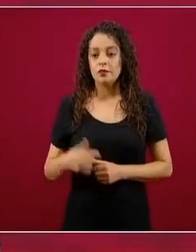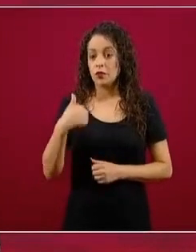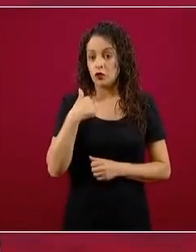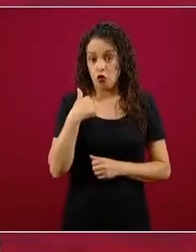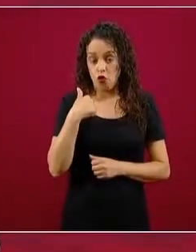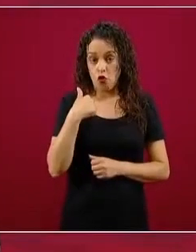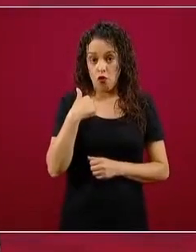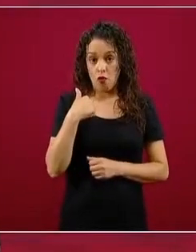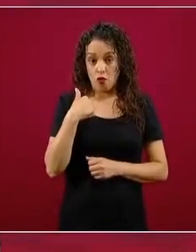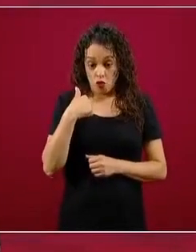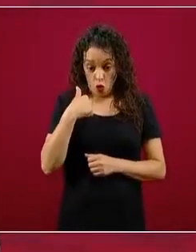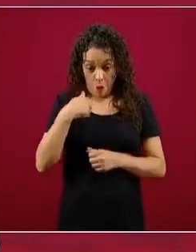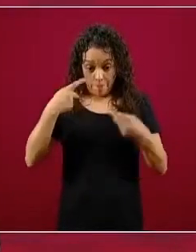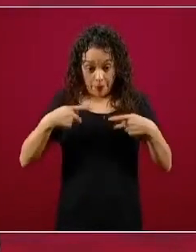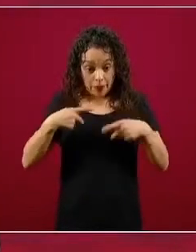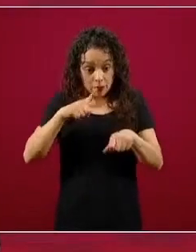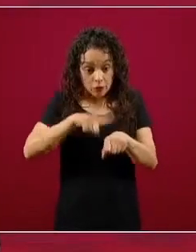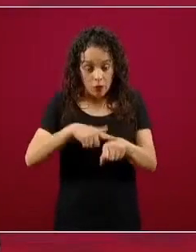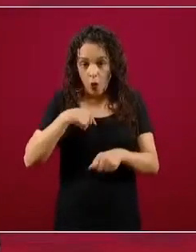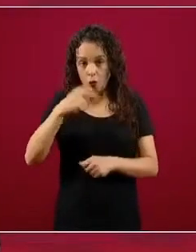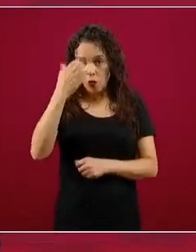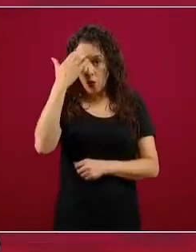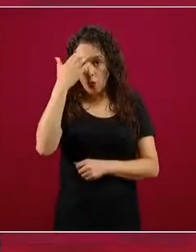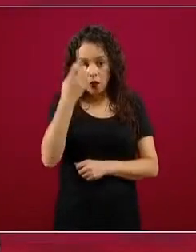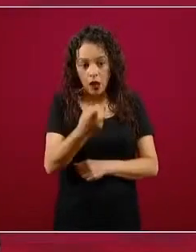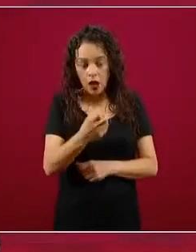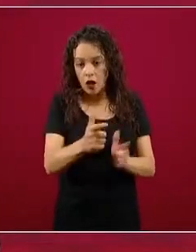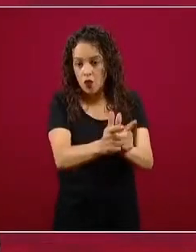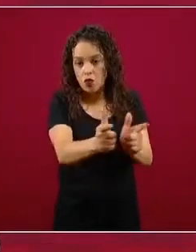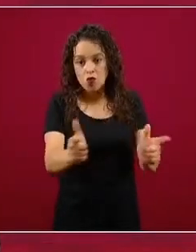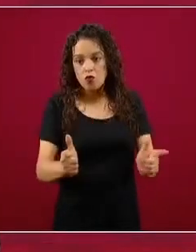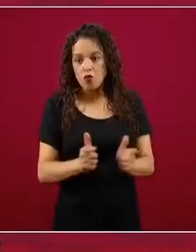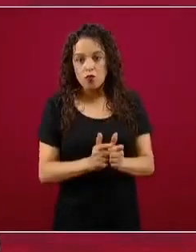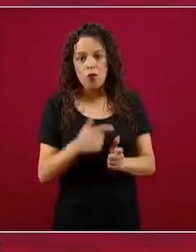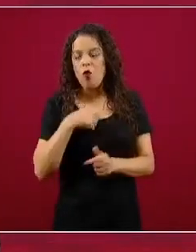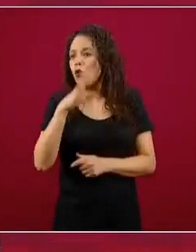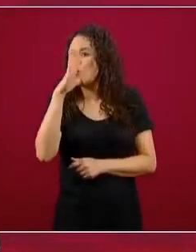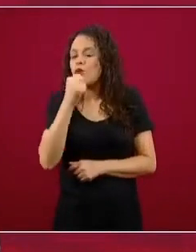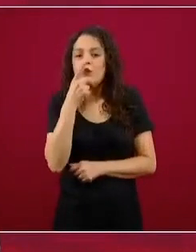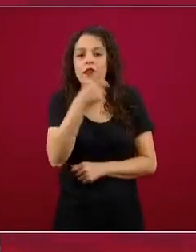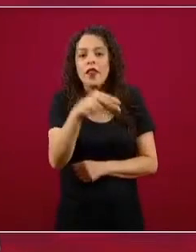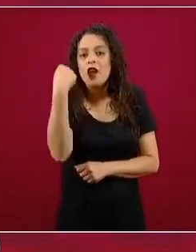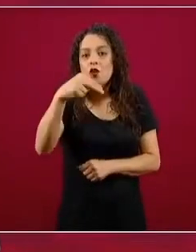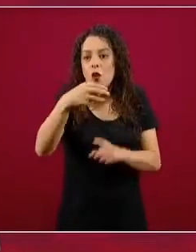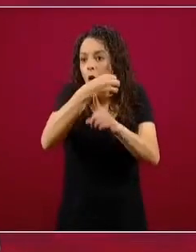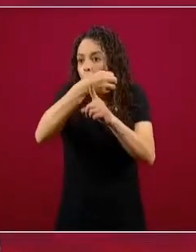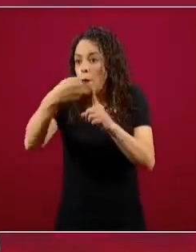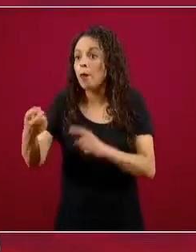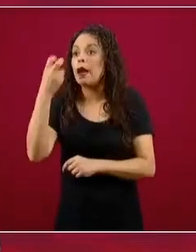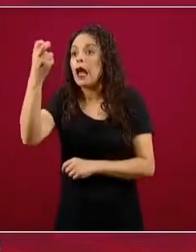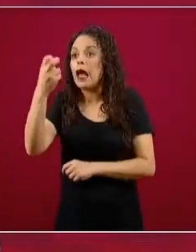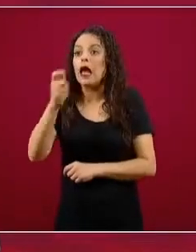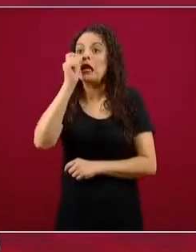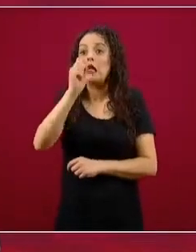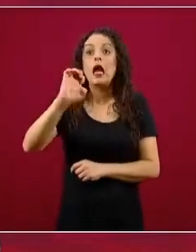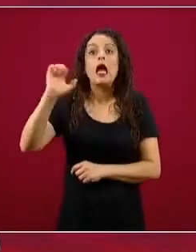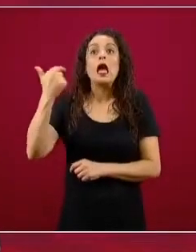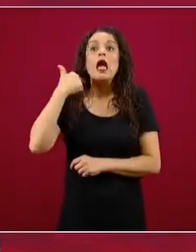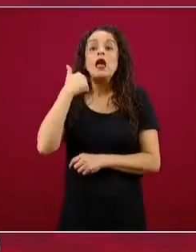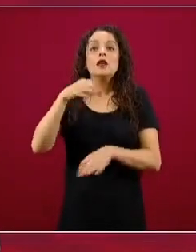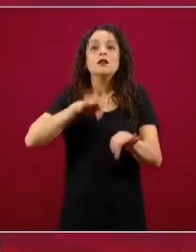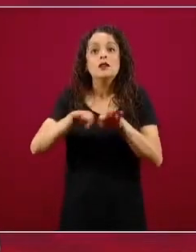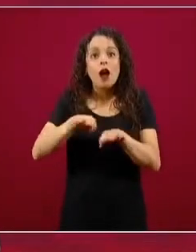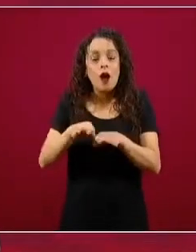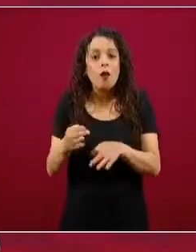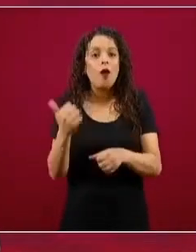yo personalmente estos grupos, no podría decir nombres, fulano de tal, ex funcionario de